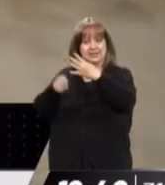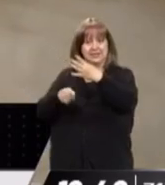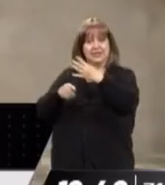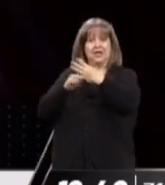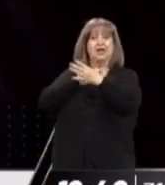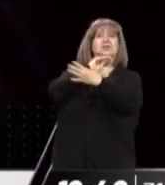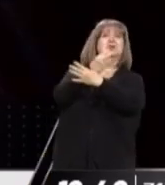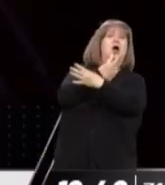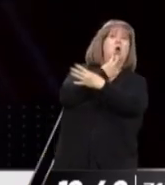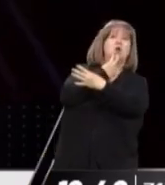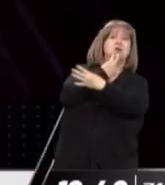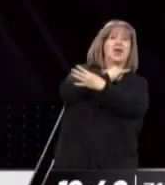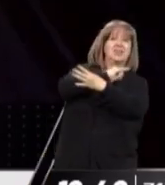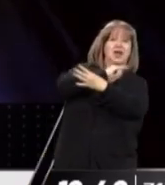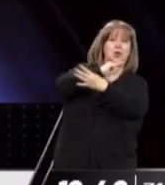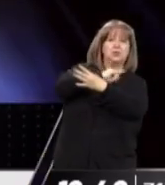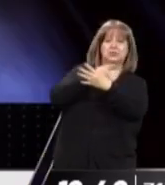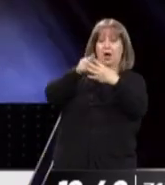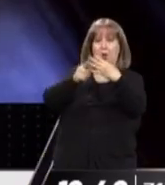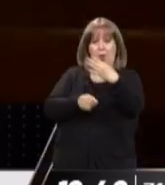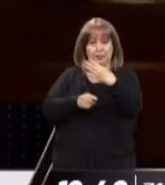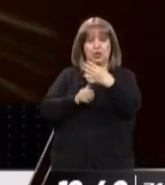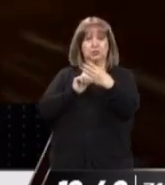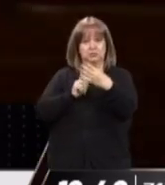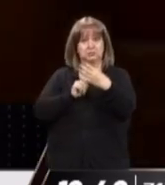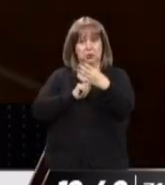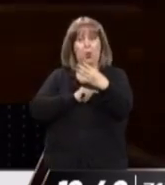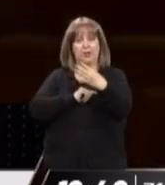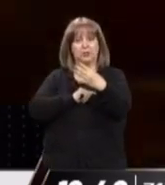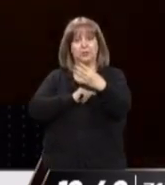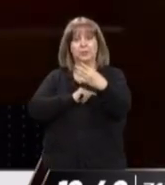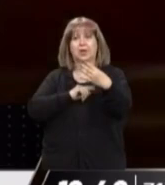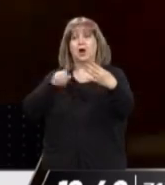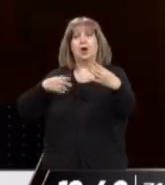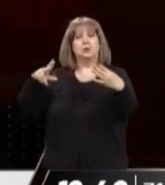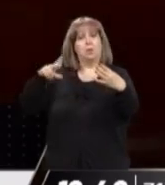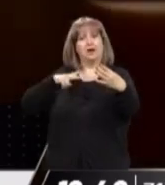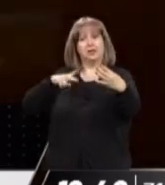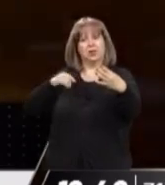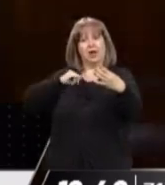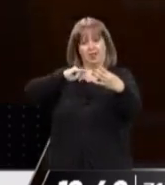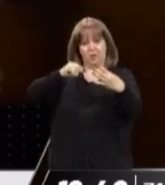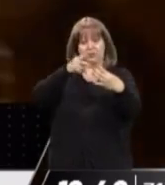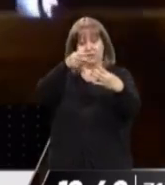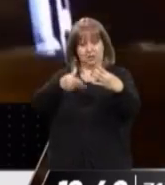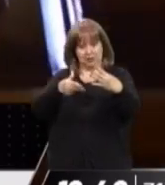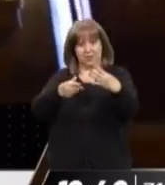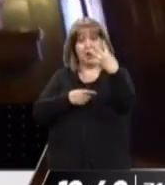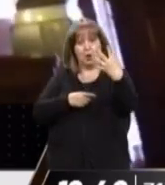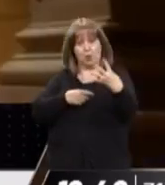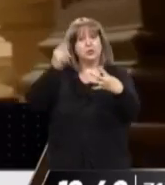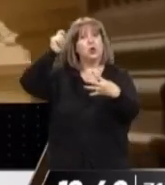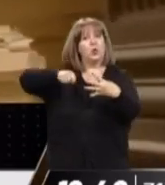11 denuncias, pero no son todas del oficialismo. También hay de la oposición y de particulares. Bueno, se espera, se calcula por este